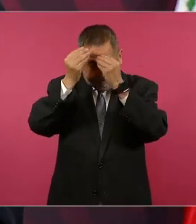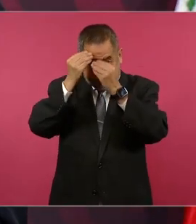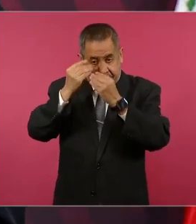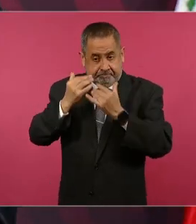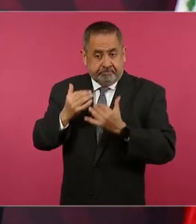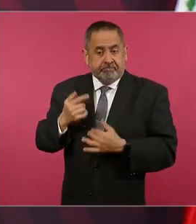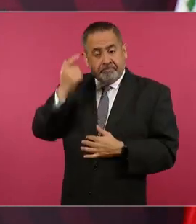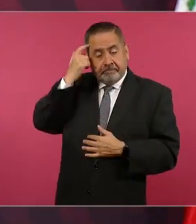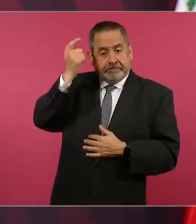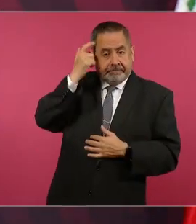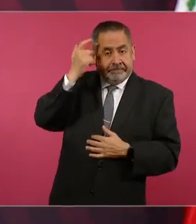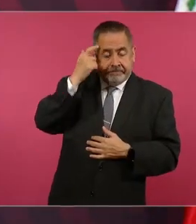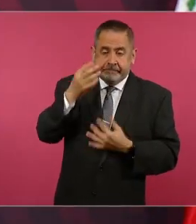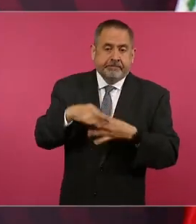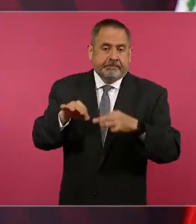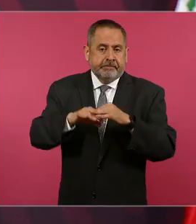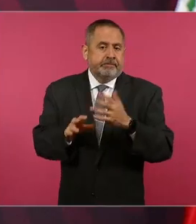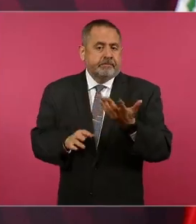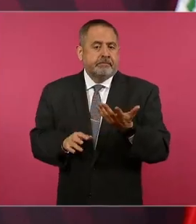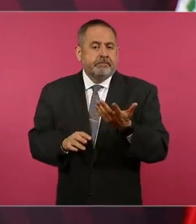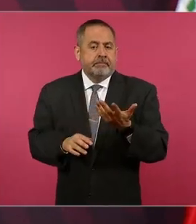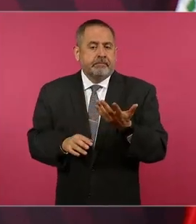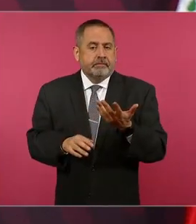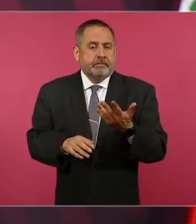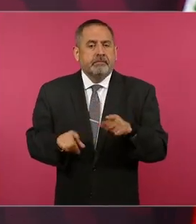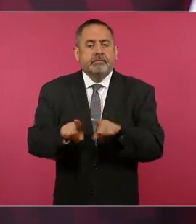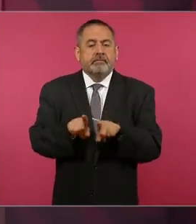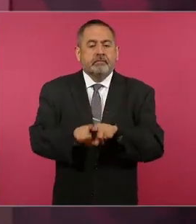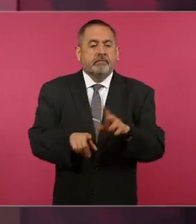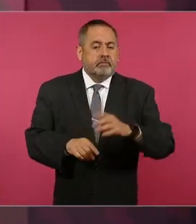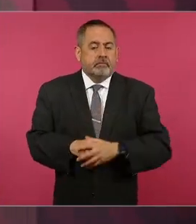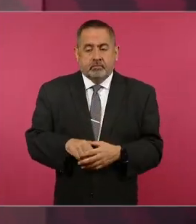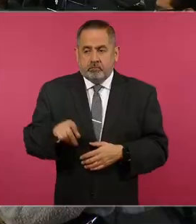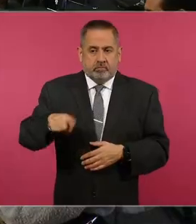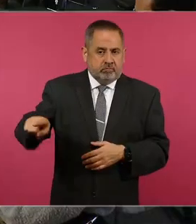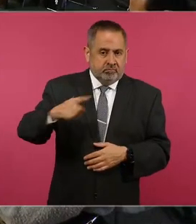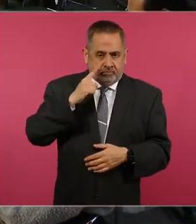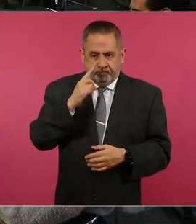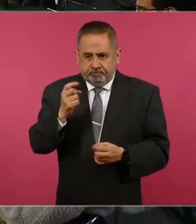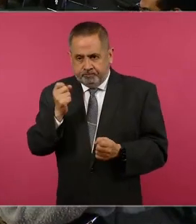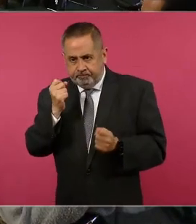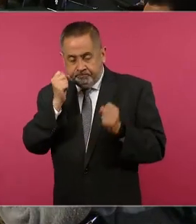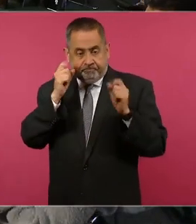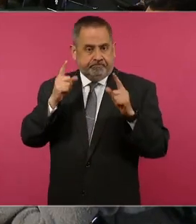y además muy despiertos